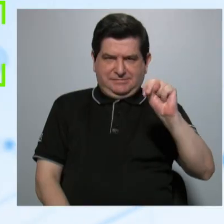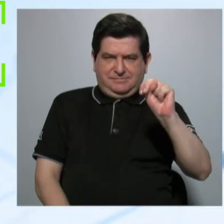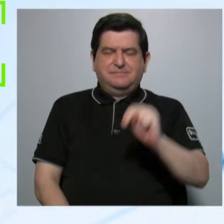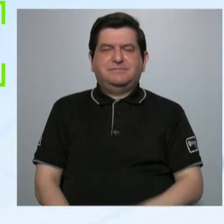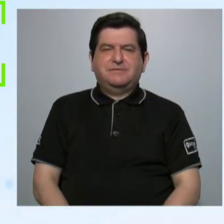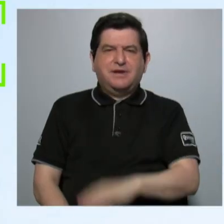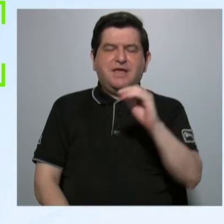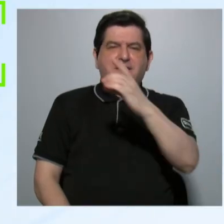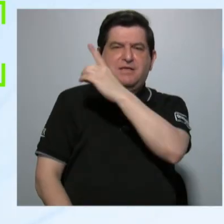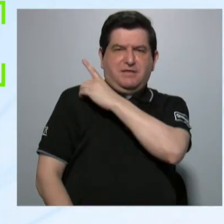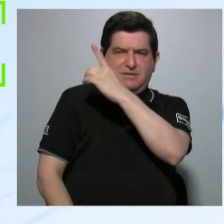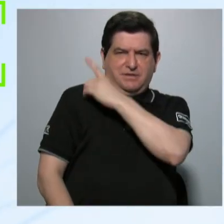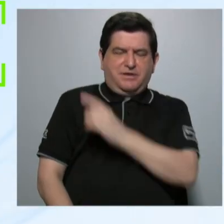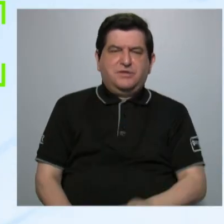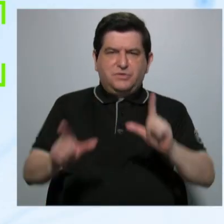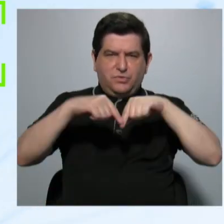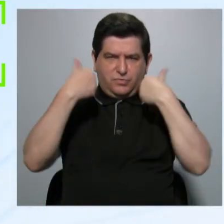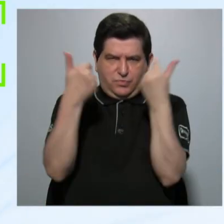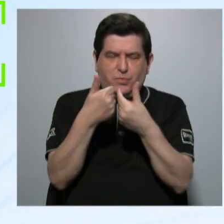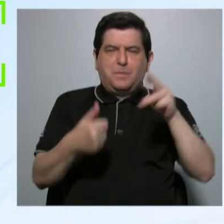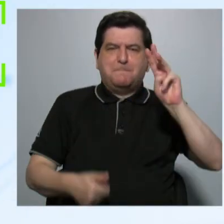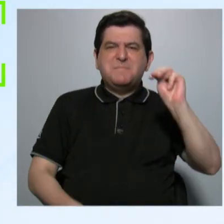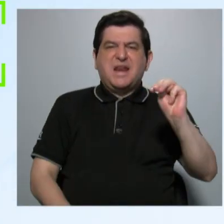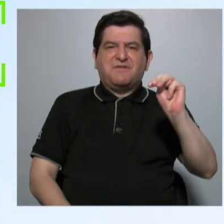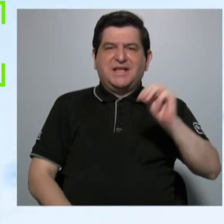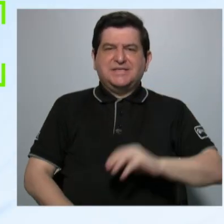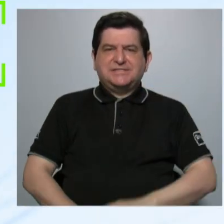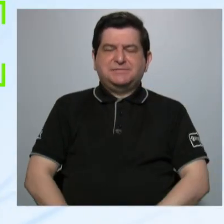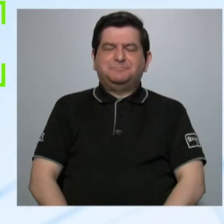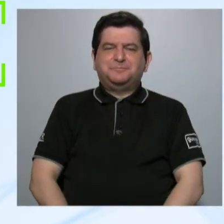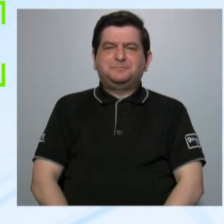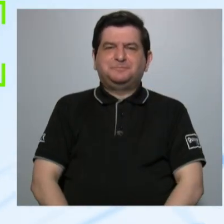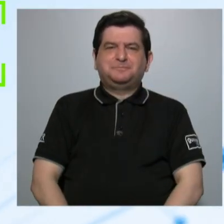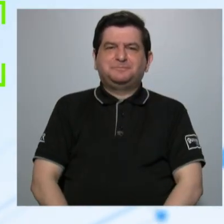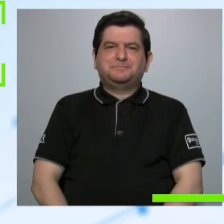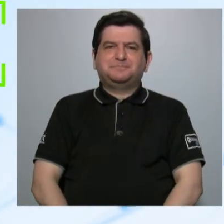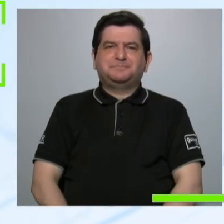Nacional y director del Quinteto Miravalles.